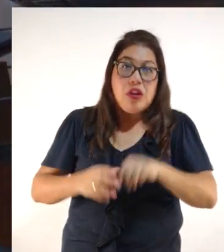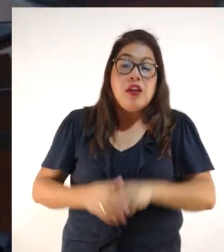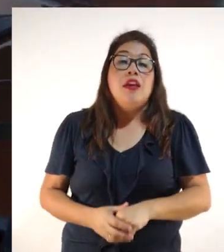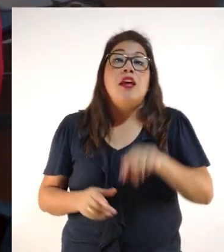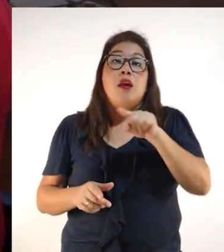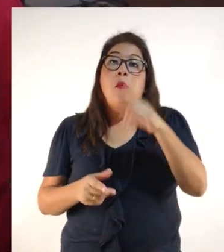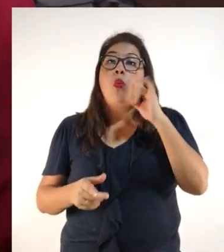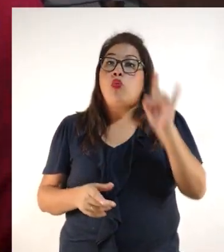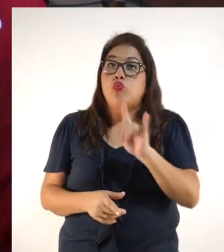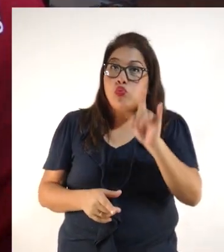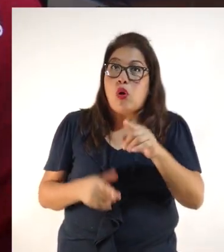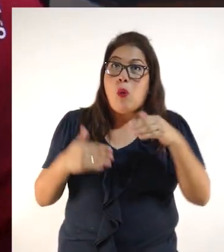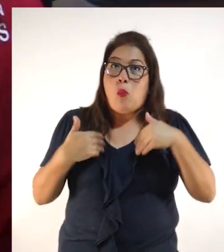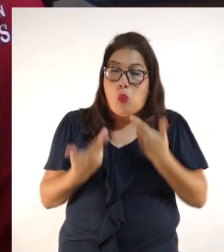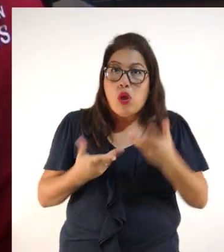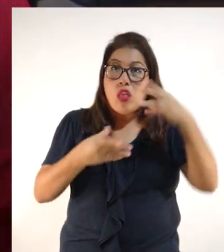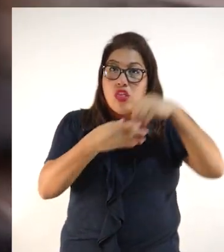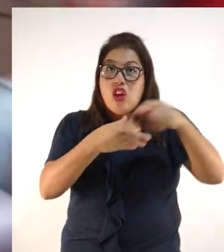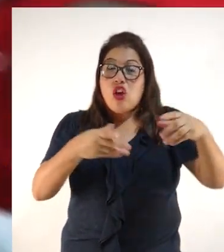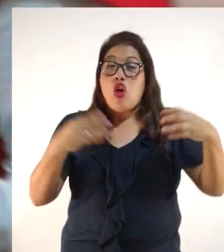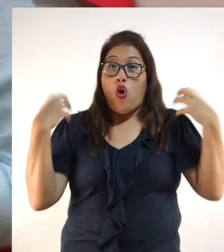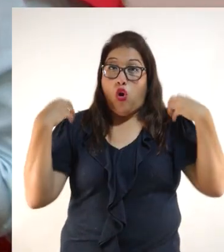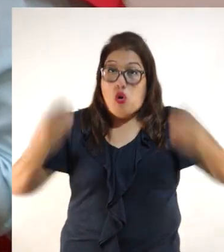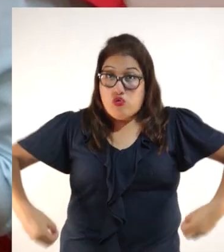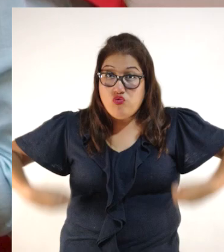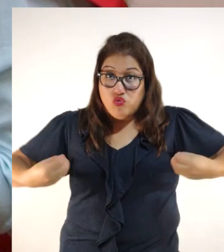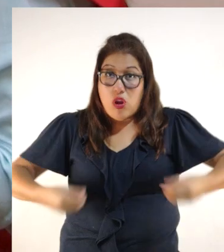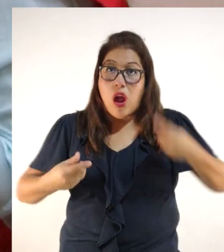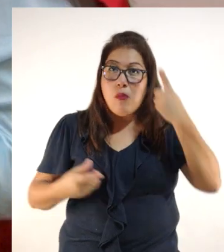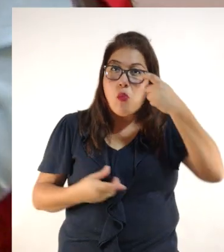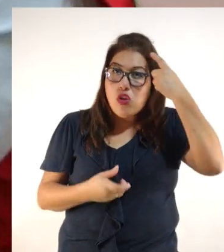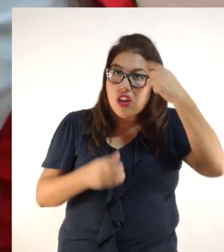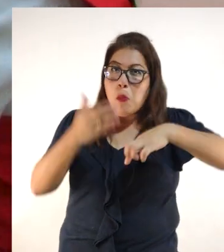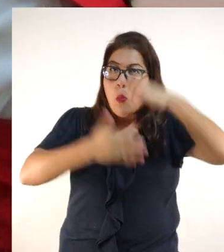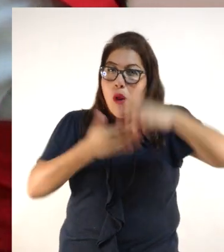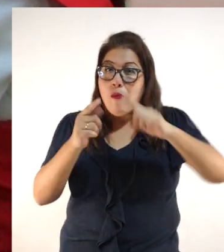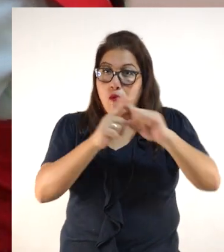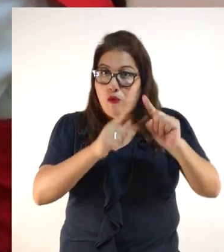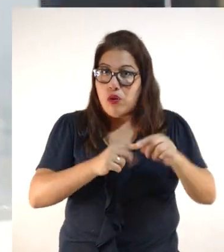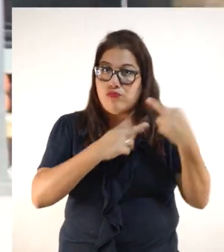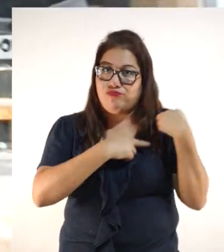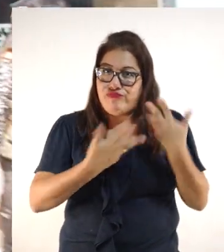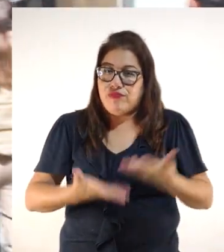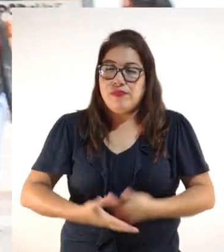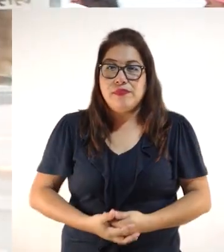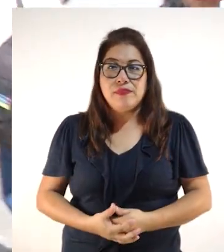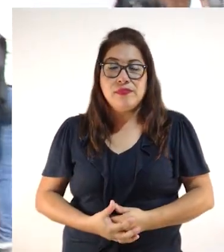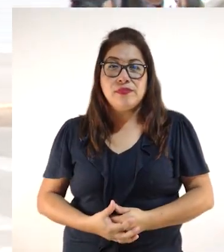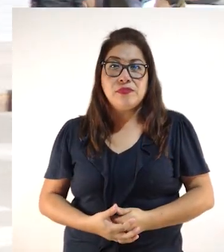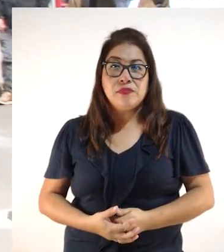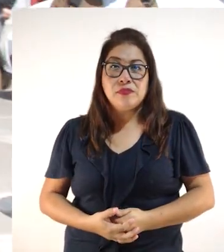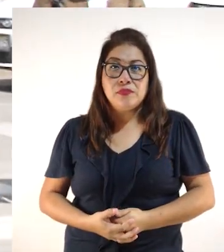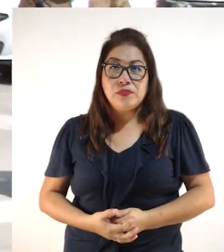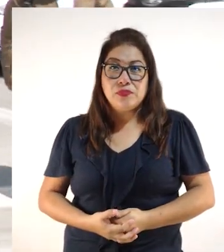para que funcione y para que la UMA, desde la UMAPET se implemente políticas y programas.